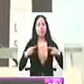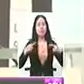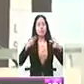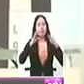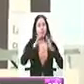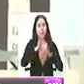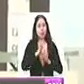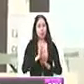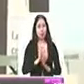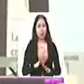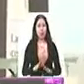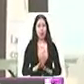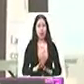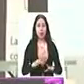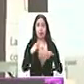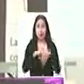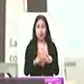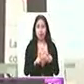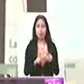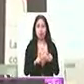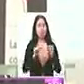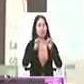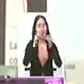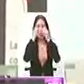pero no bajemos la guardia. Muchas gracias.